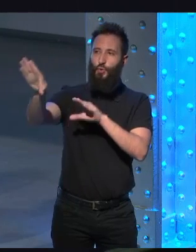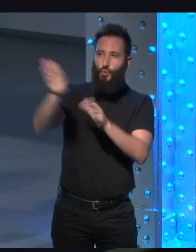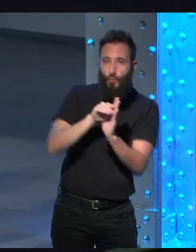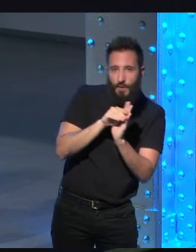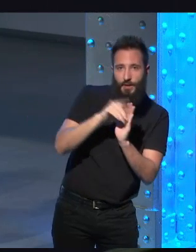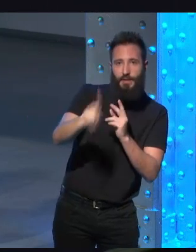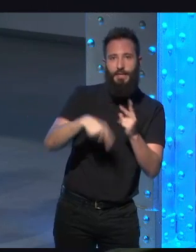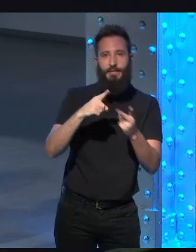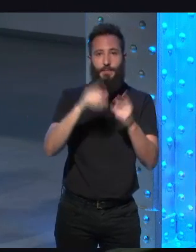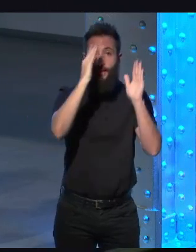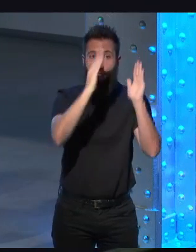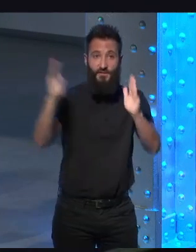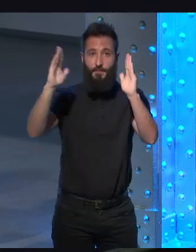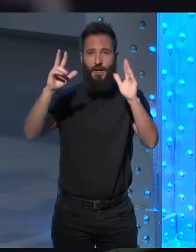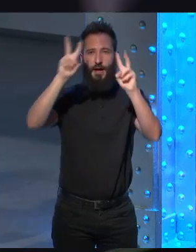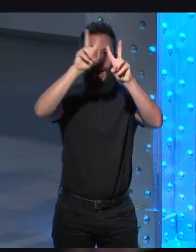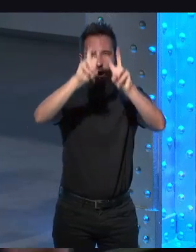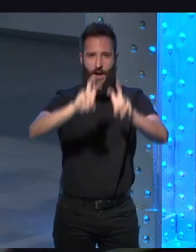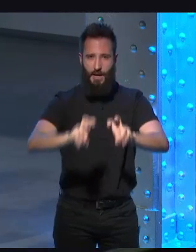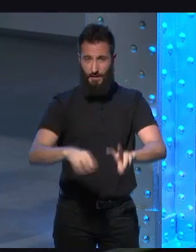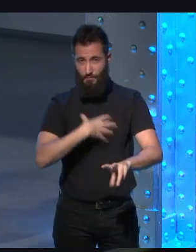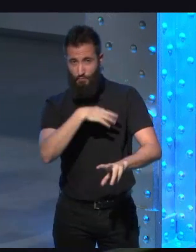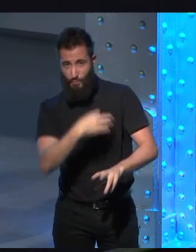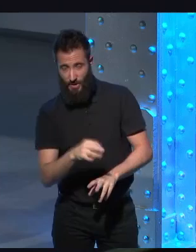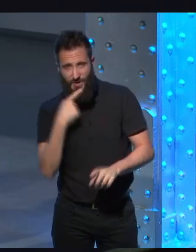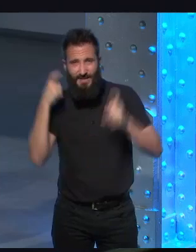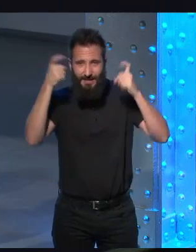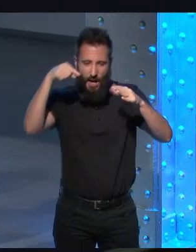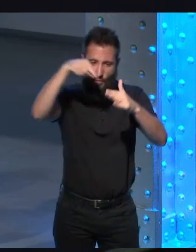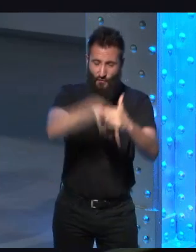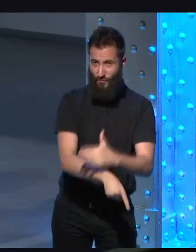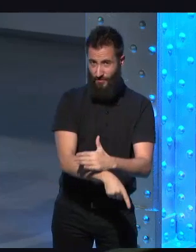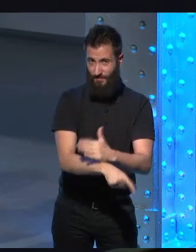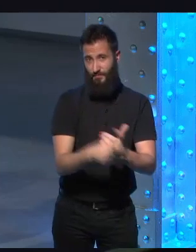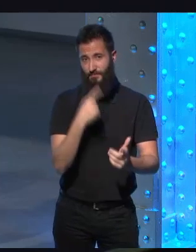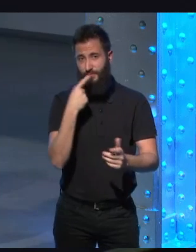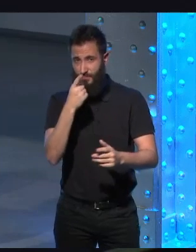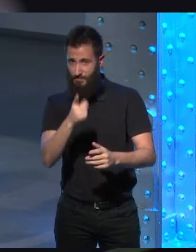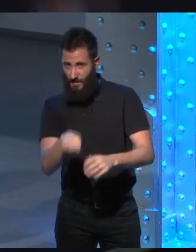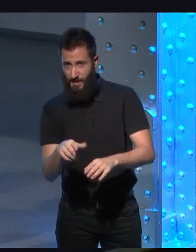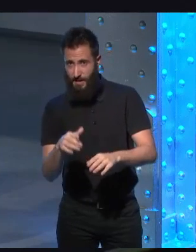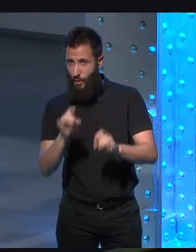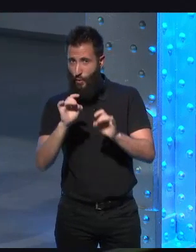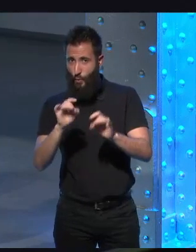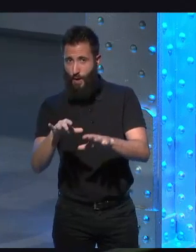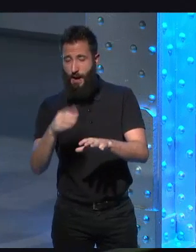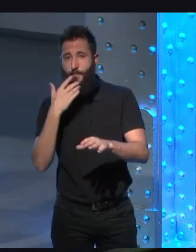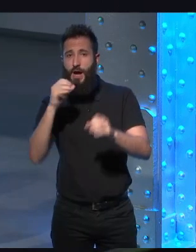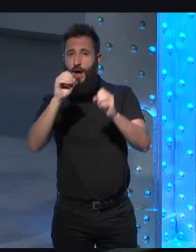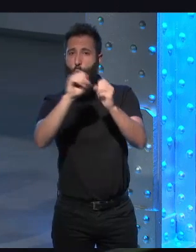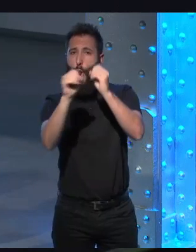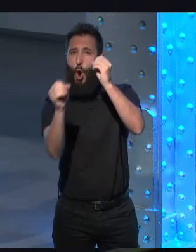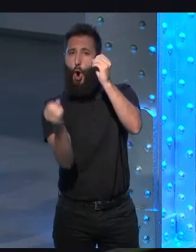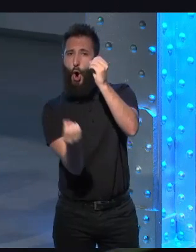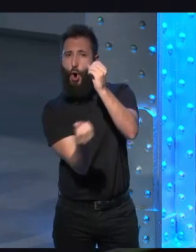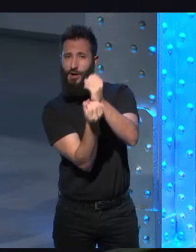cada escena o de cada frame, ahondando un poquito más en profundidad en aquello, ¿no? Y pareciéndose un poquito más, por ejemplo, a lo que hacen el orden mundial, ¿no? Con los